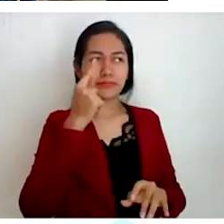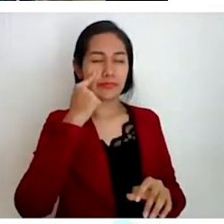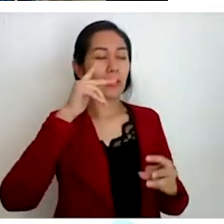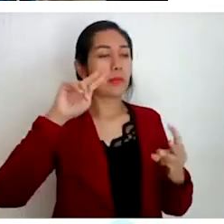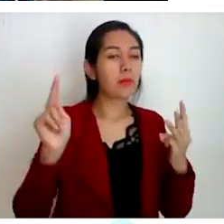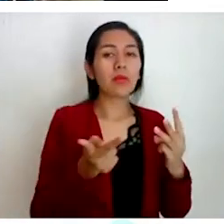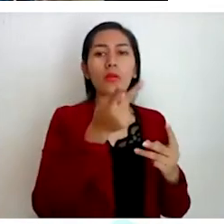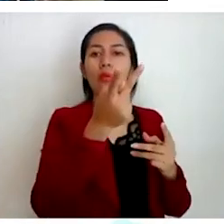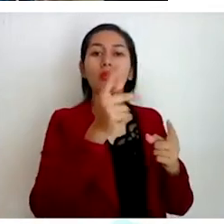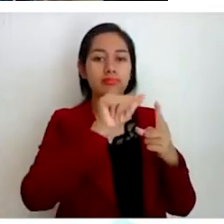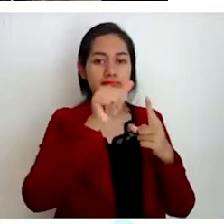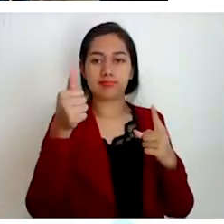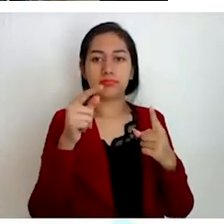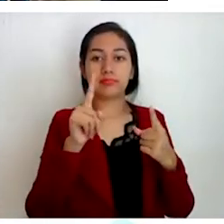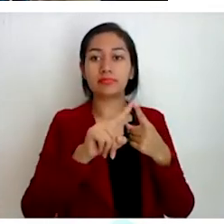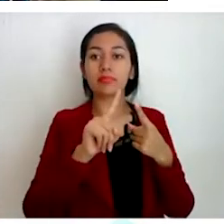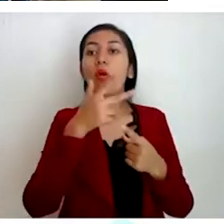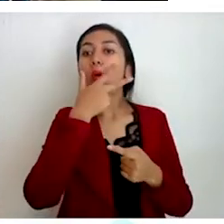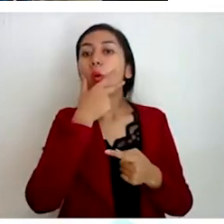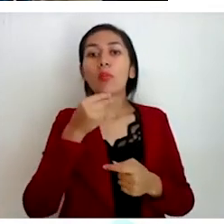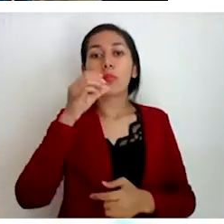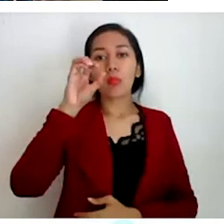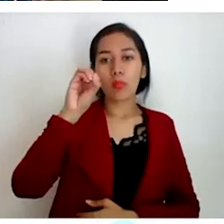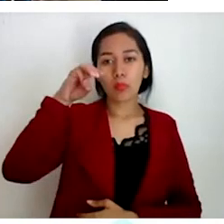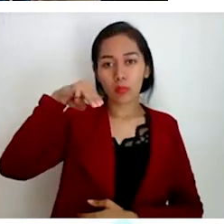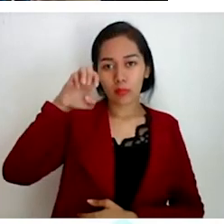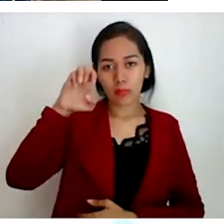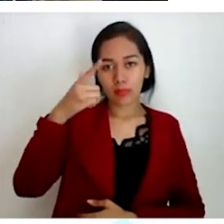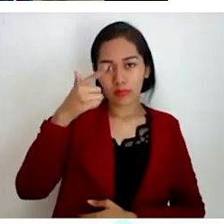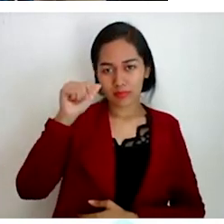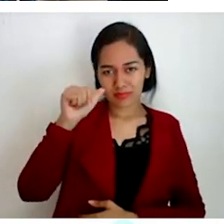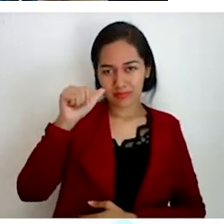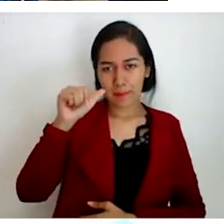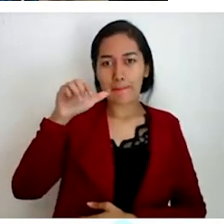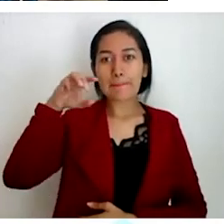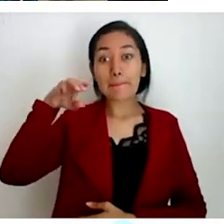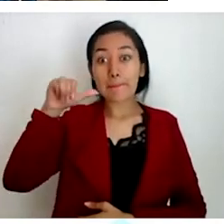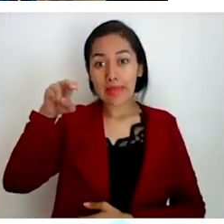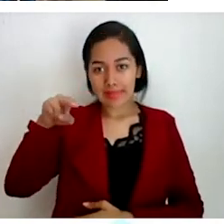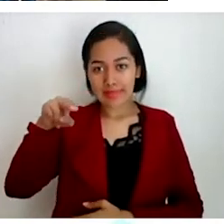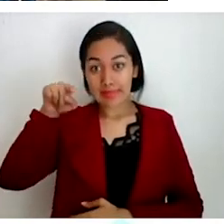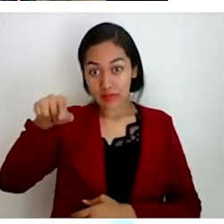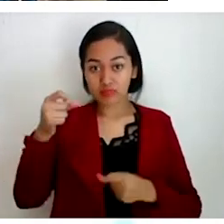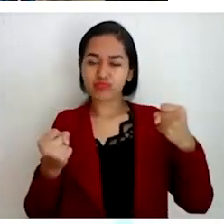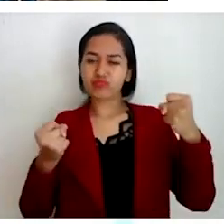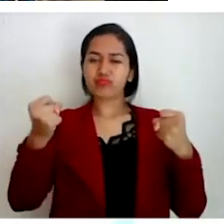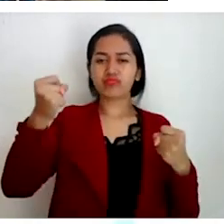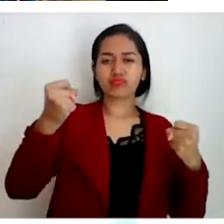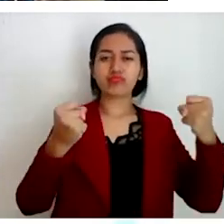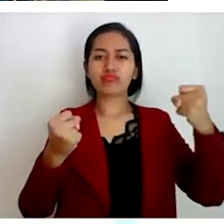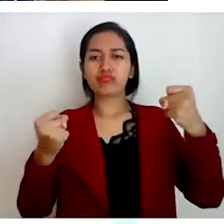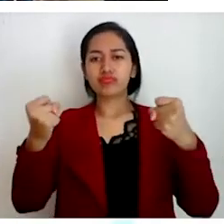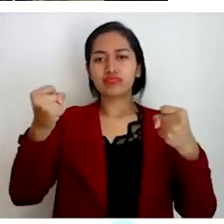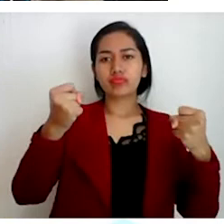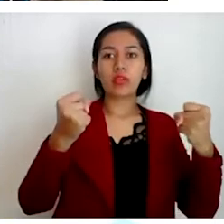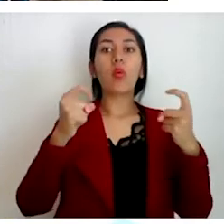que tanto Mega Man como Soy Leyenda y El Último Hombre sobre la Tierra debieron haber manejado el ser humano tal y